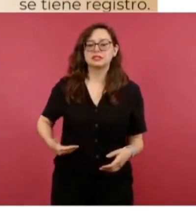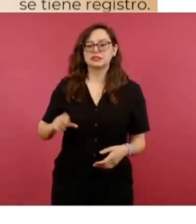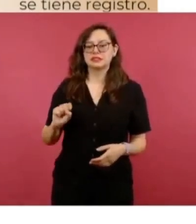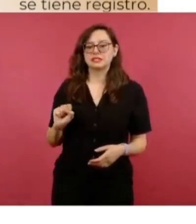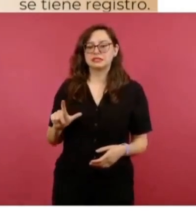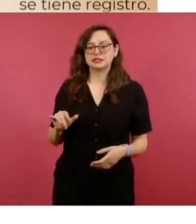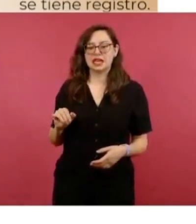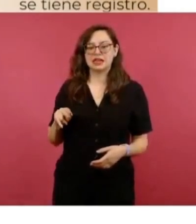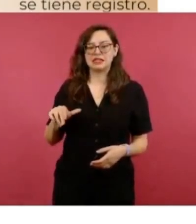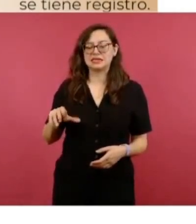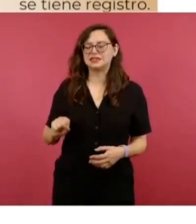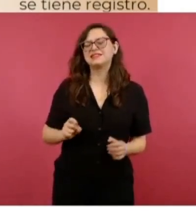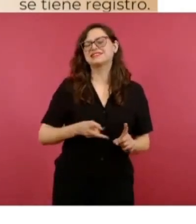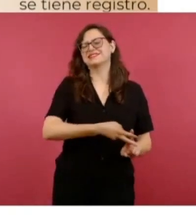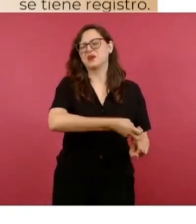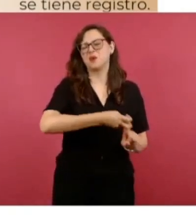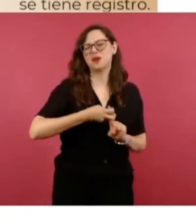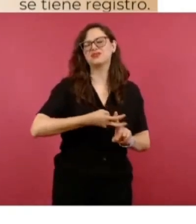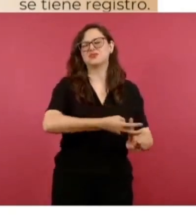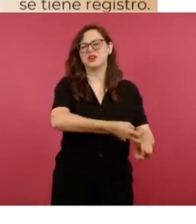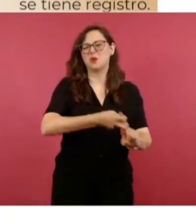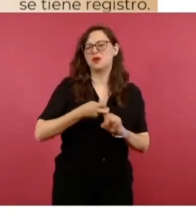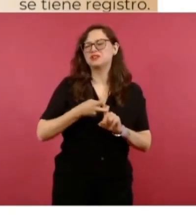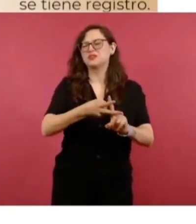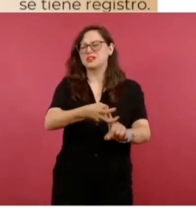Bueno, llegaron a secuestrar